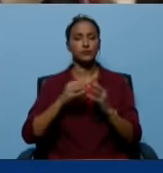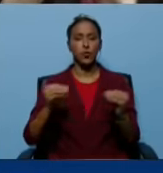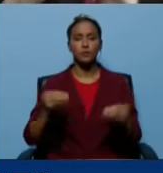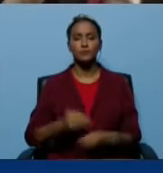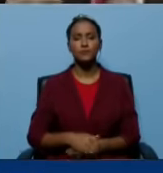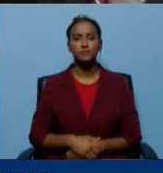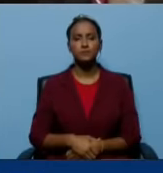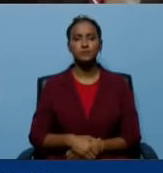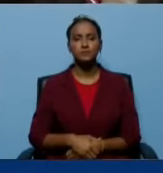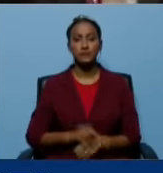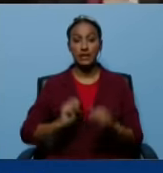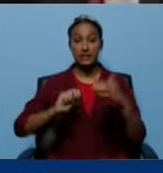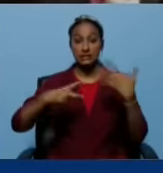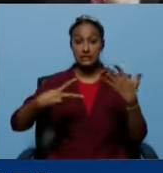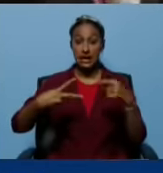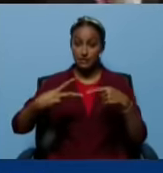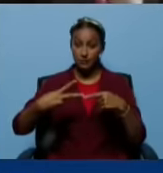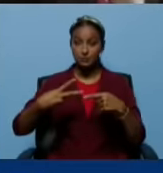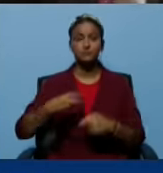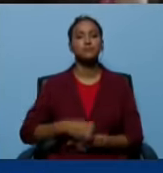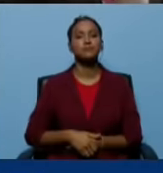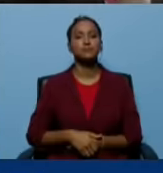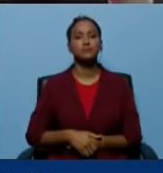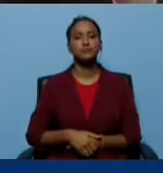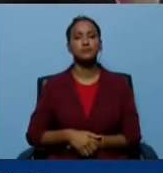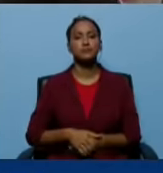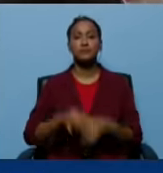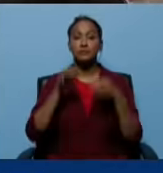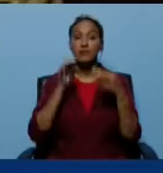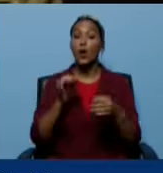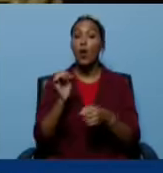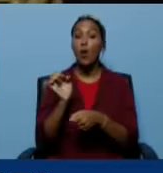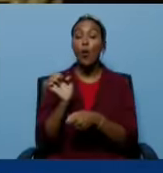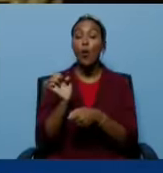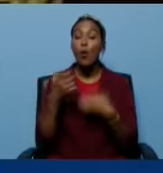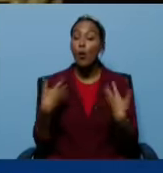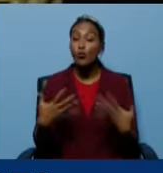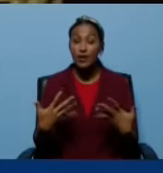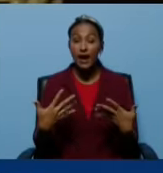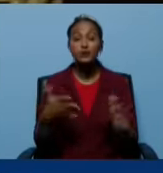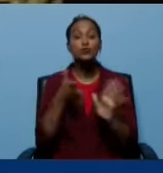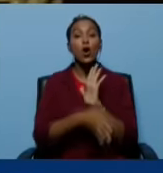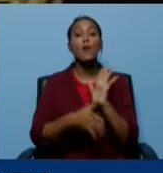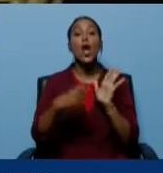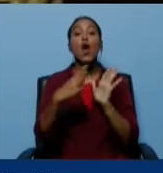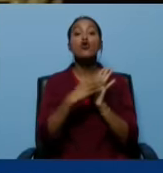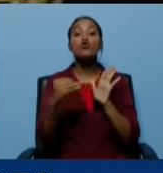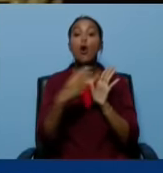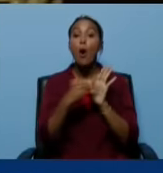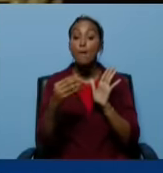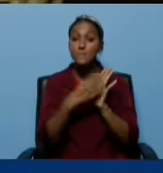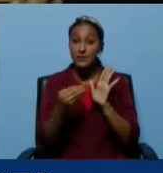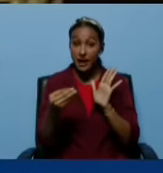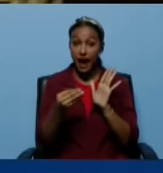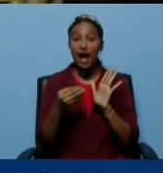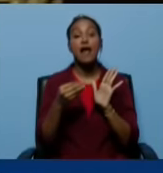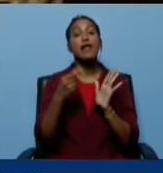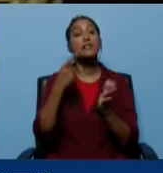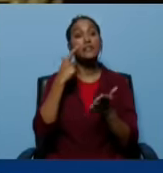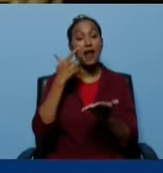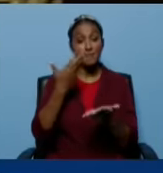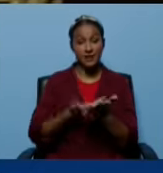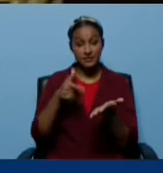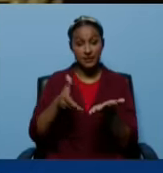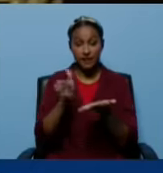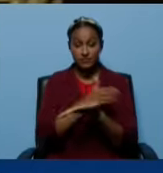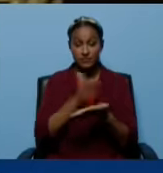Séptimo, se remite de manera urgente copia certificada de la presente decisión